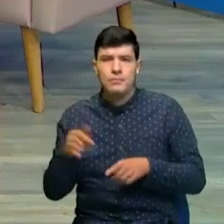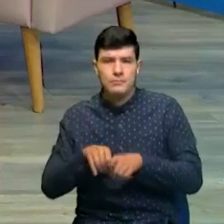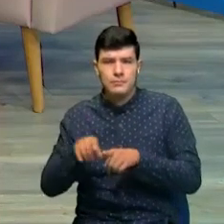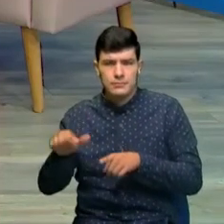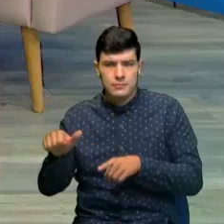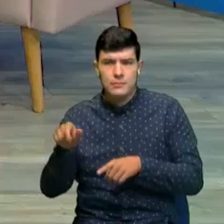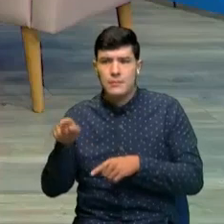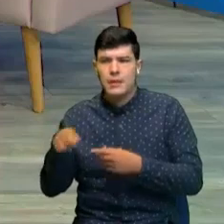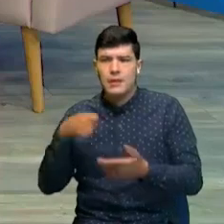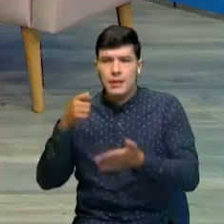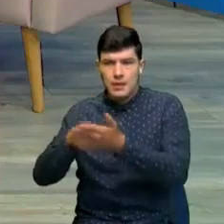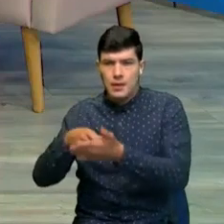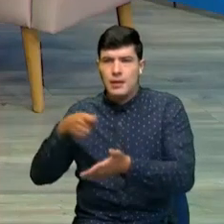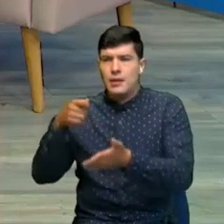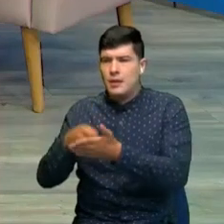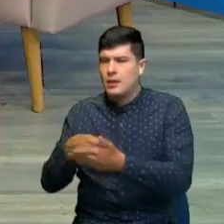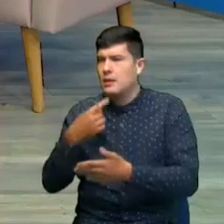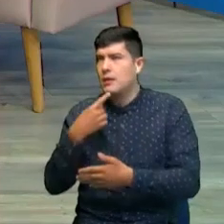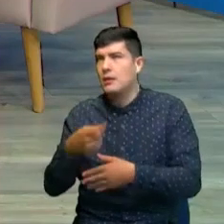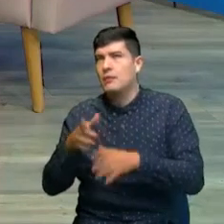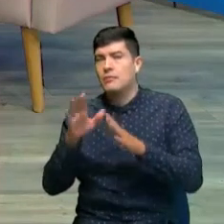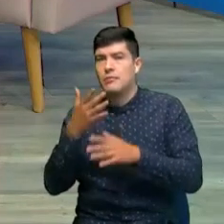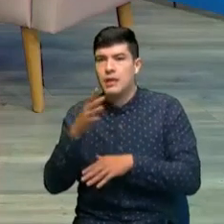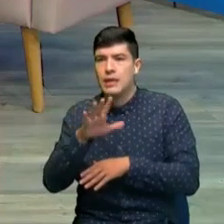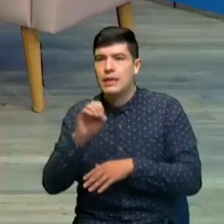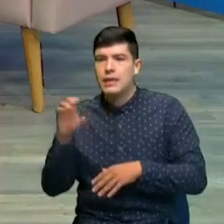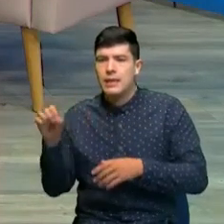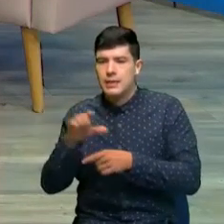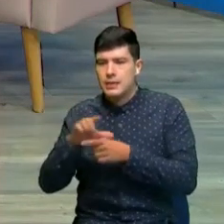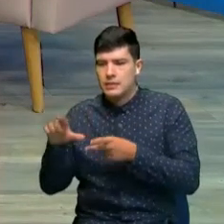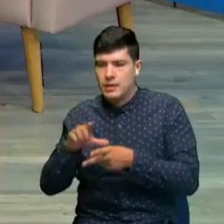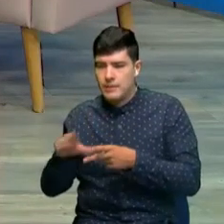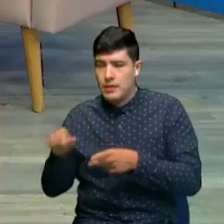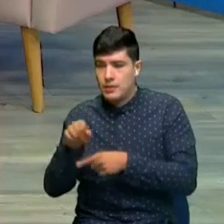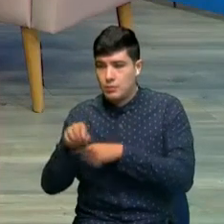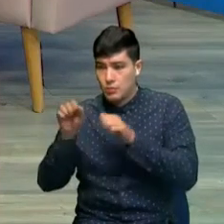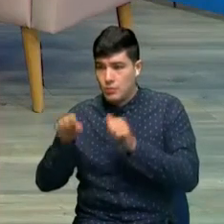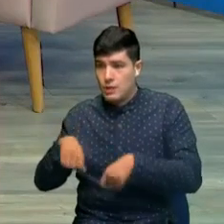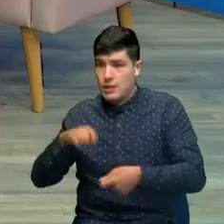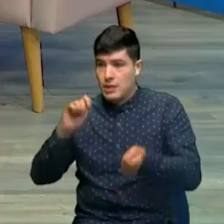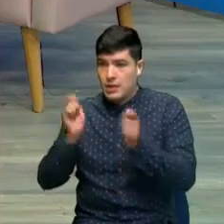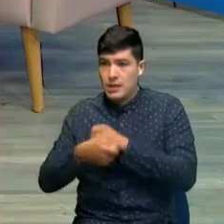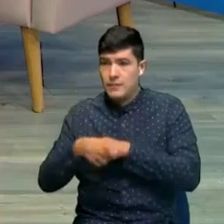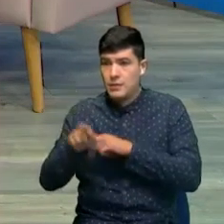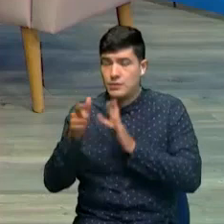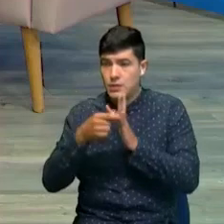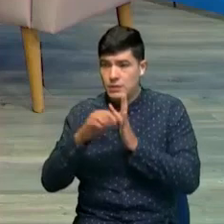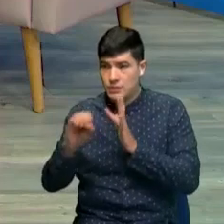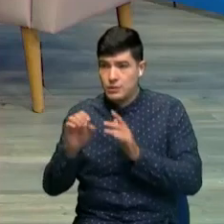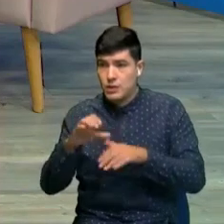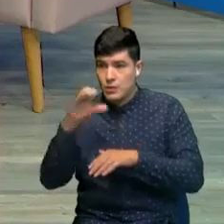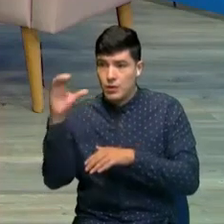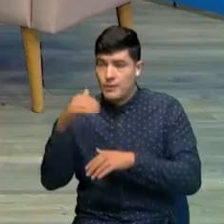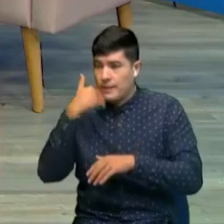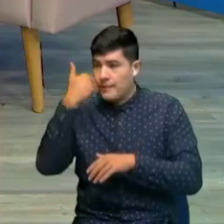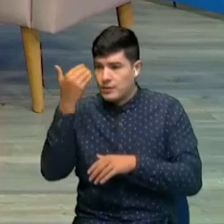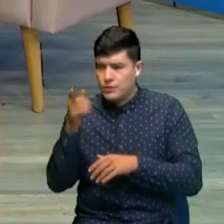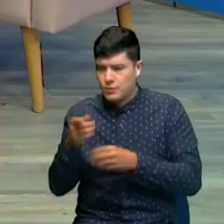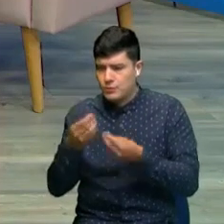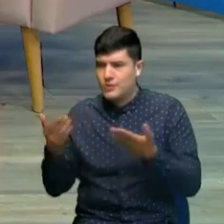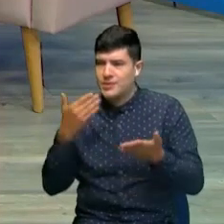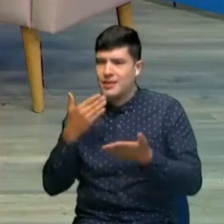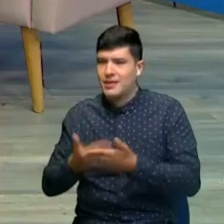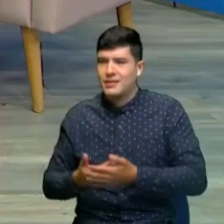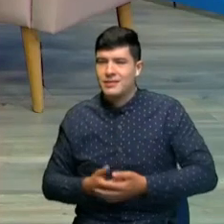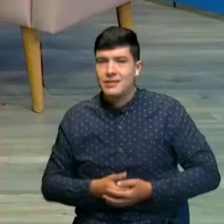que cotizó, diga, usted tiene 500 semanas, ¿se las puede trasladar al esposo que está en Colombia Mayor? Muchas gracias, era para